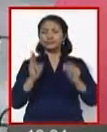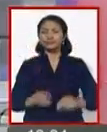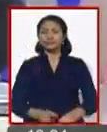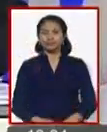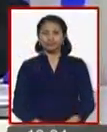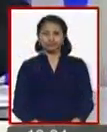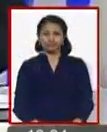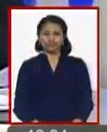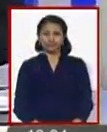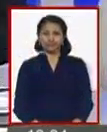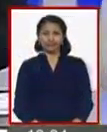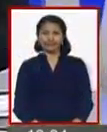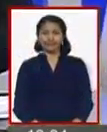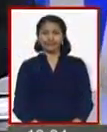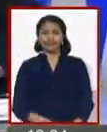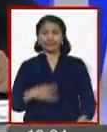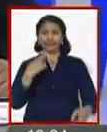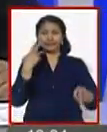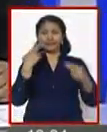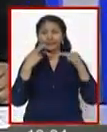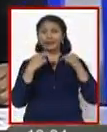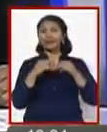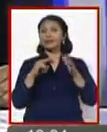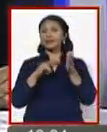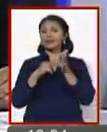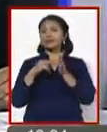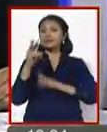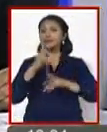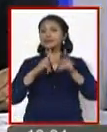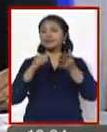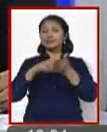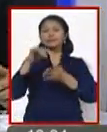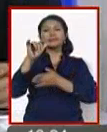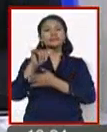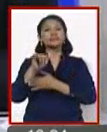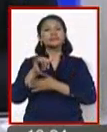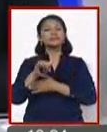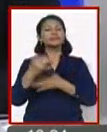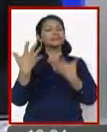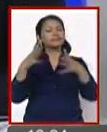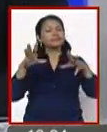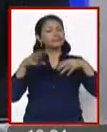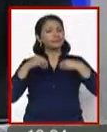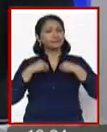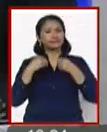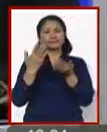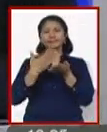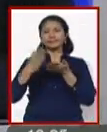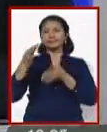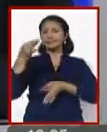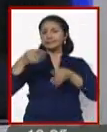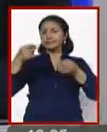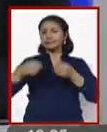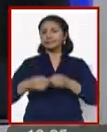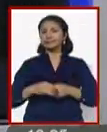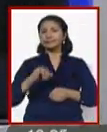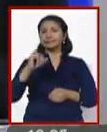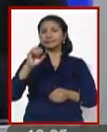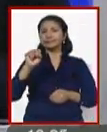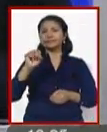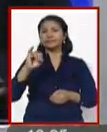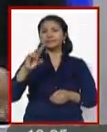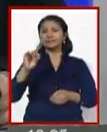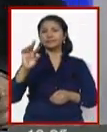rápida. Y la nota que acabamos de ver corresponde a los vecinos de la Villa Primero de Mayo que rechazan la destitución de la jueza